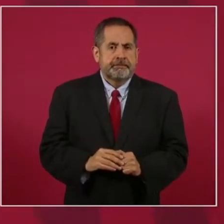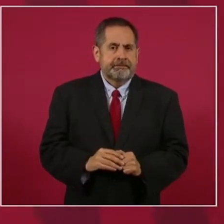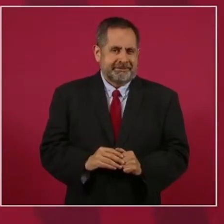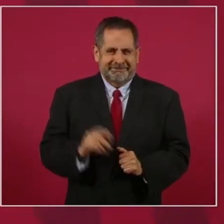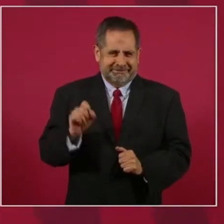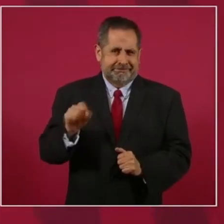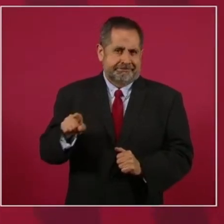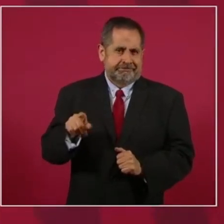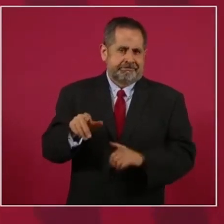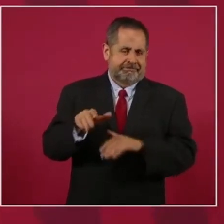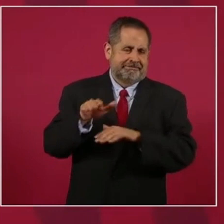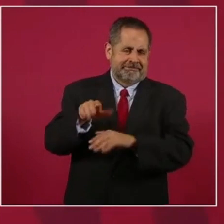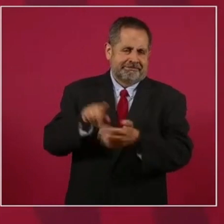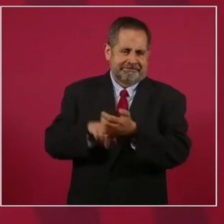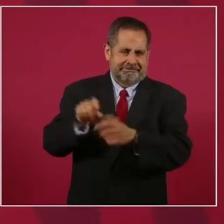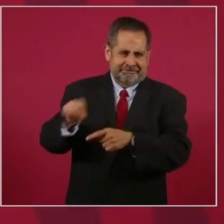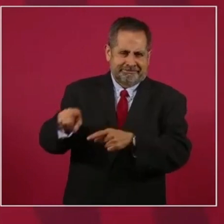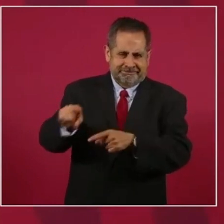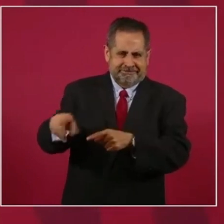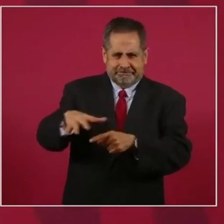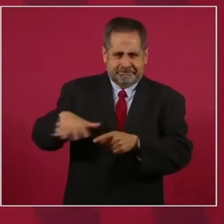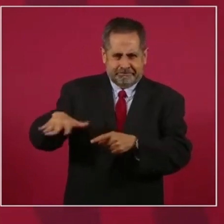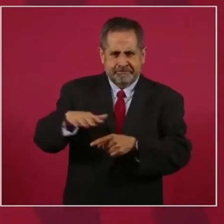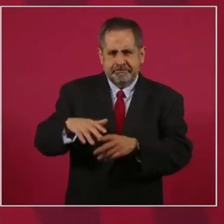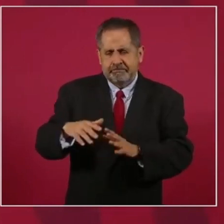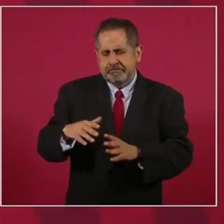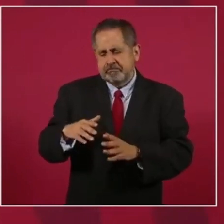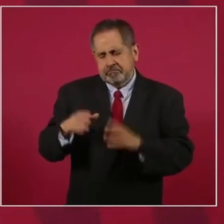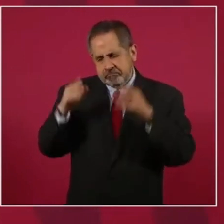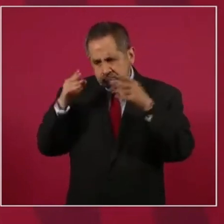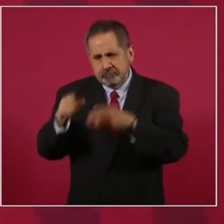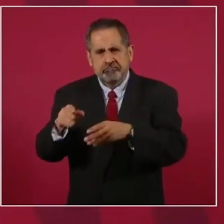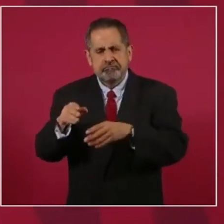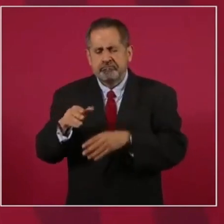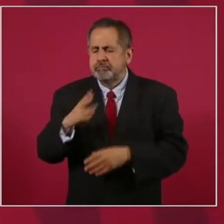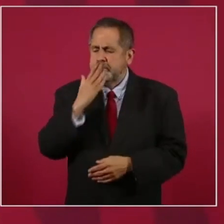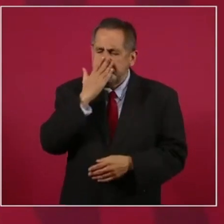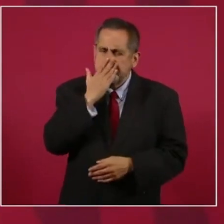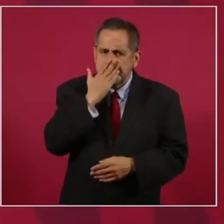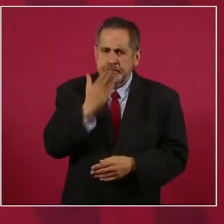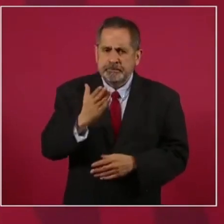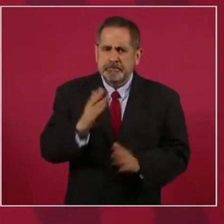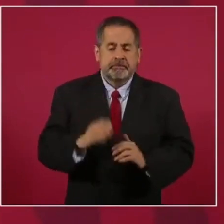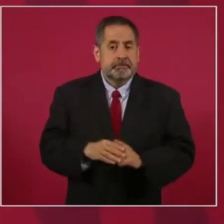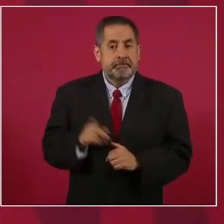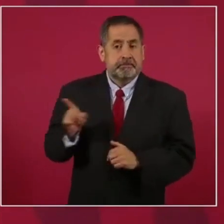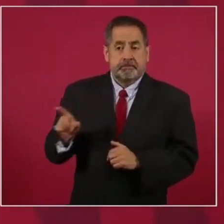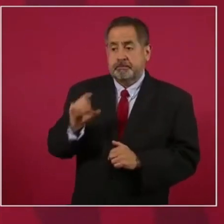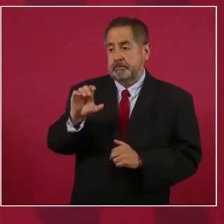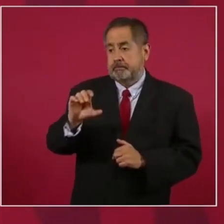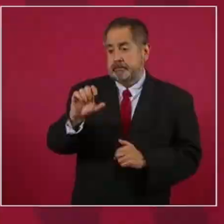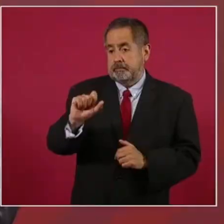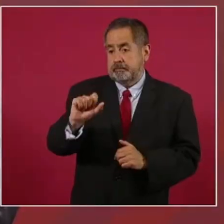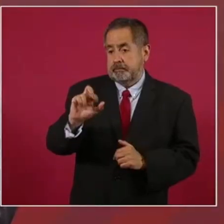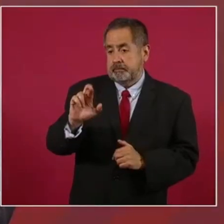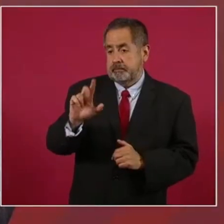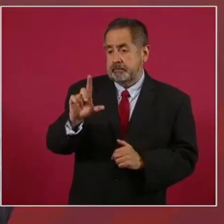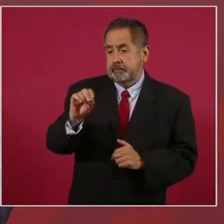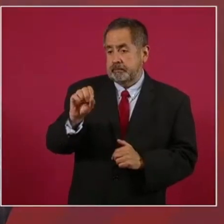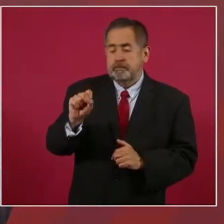asunto, en esta materia, y Carlos nos va a